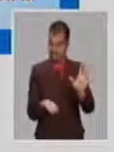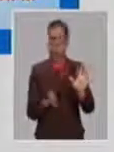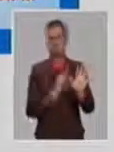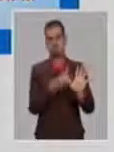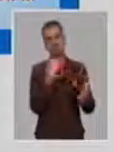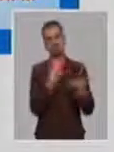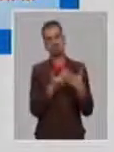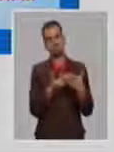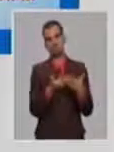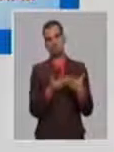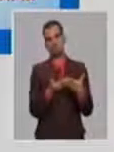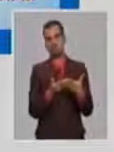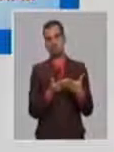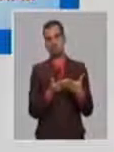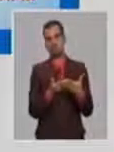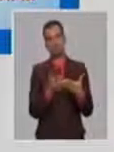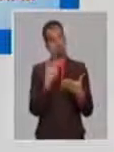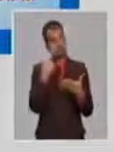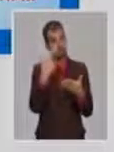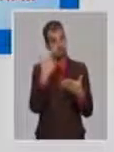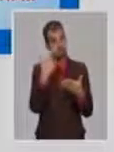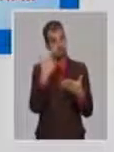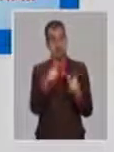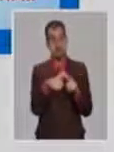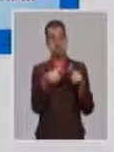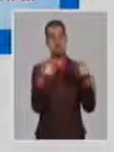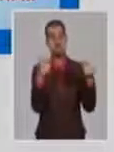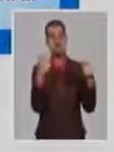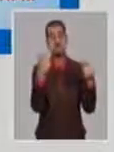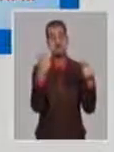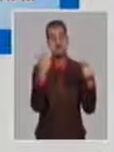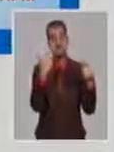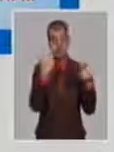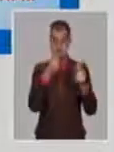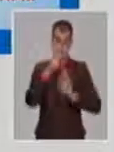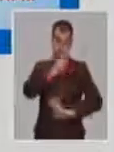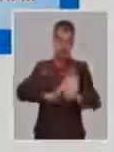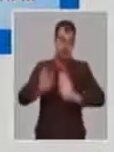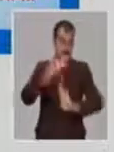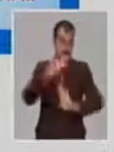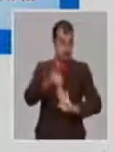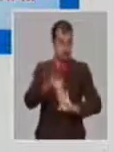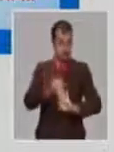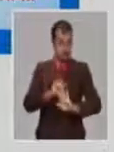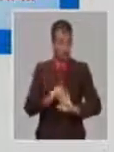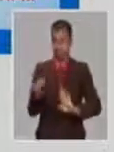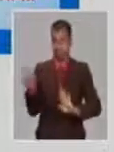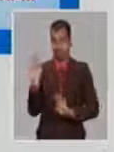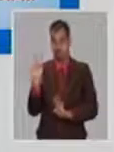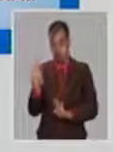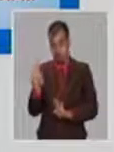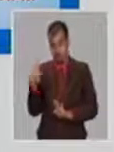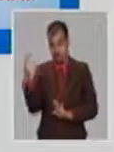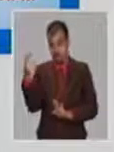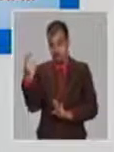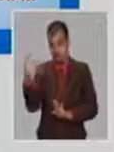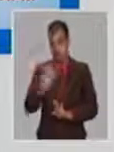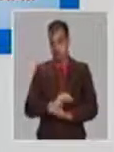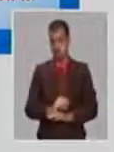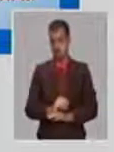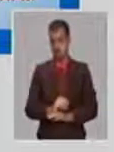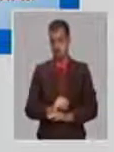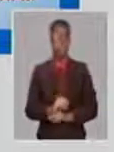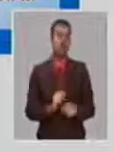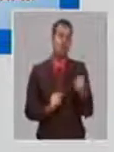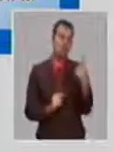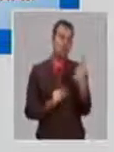sido probado con una importante capacidad de incrementar significativamente la respuesta inmune, así que recibirían 2 dosis del candidato vacunal